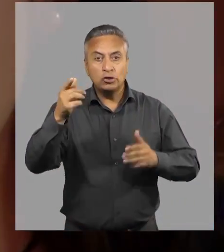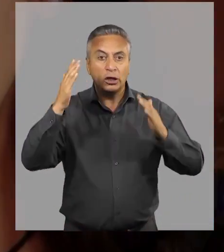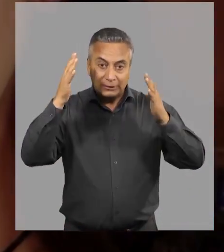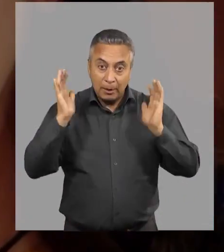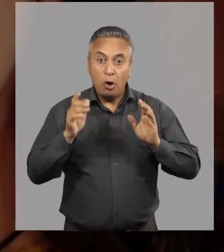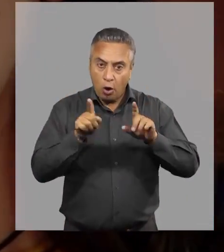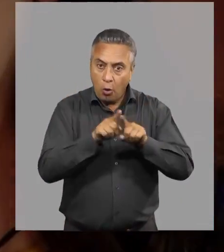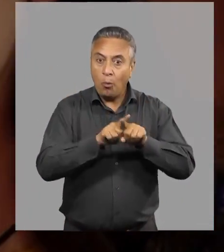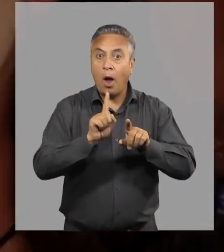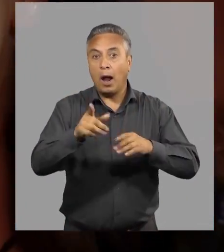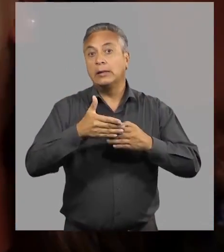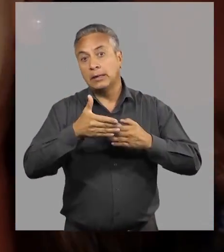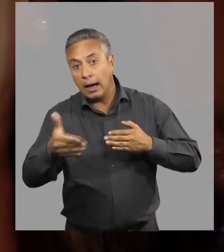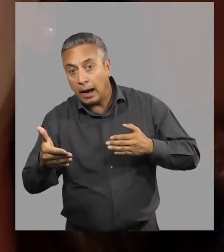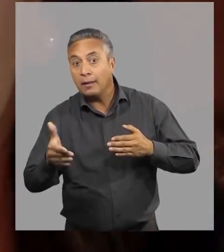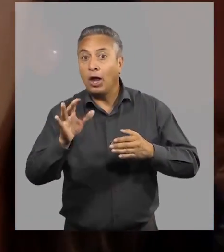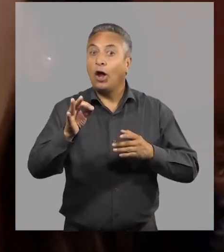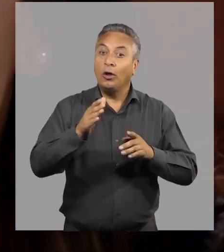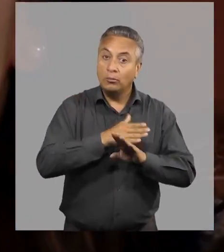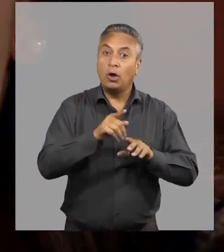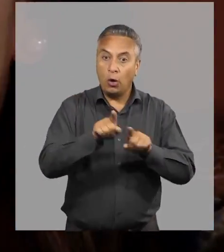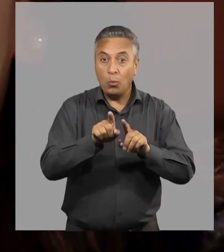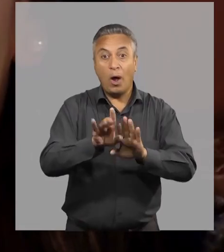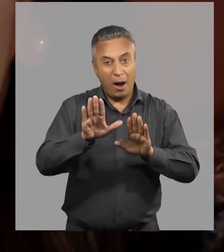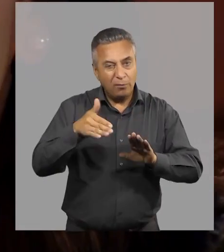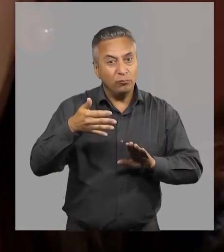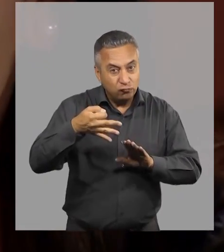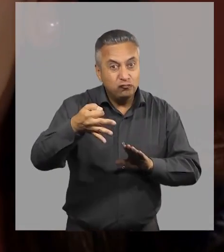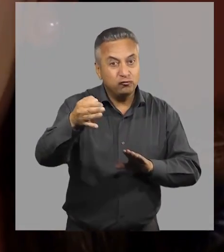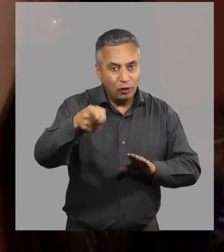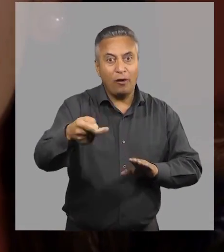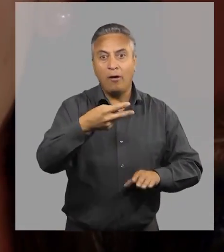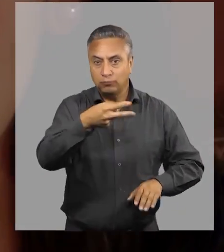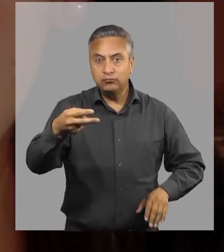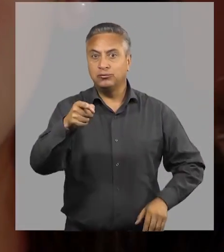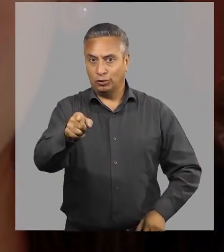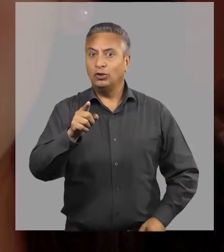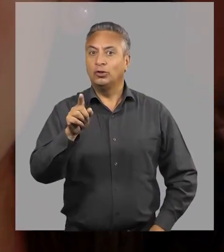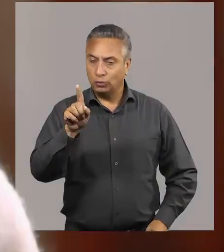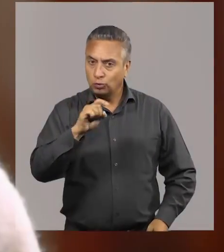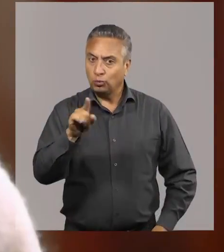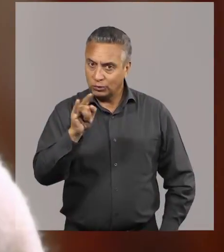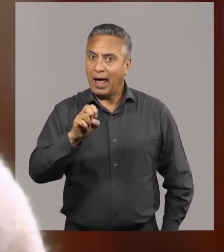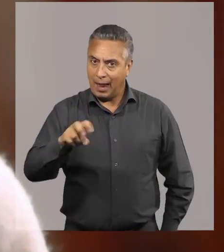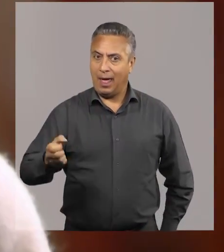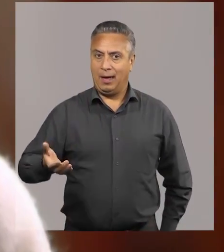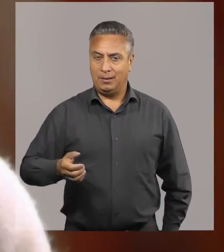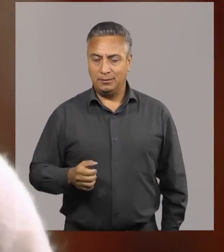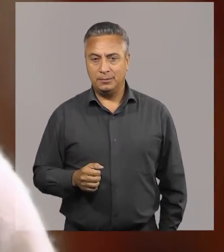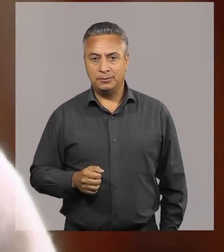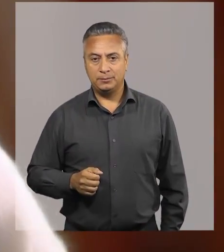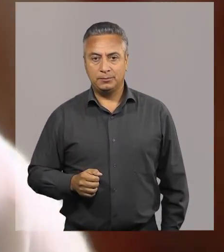que el Simón está convencido de que tarde o temprano va a pasar algo con la Susana.